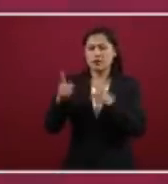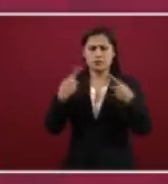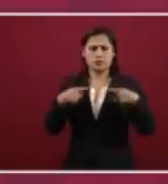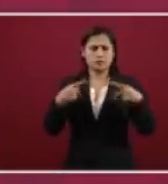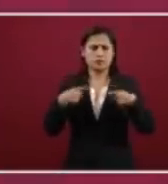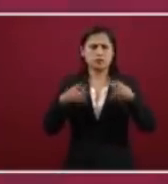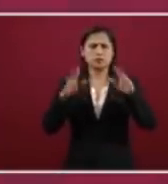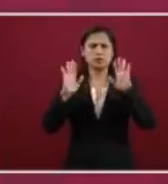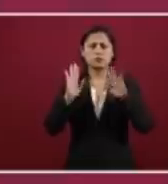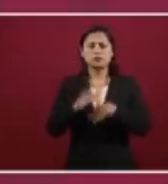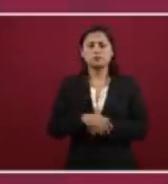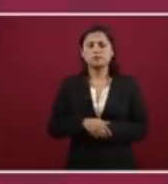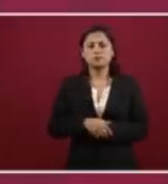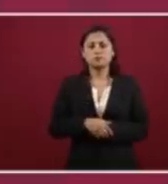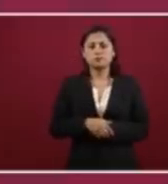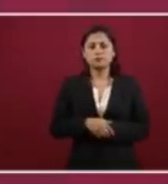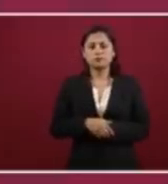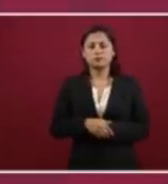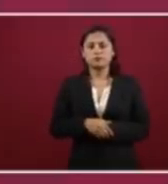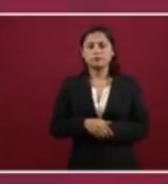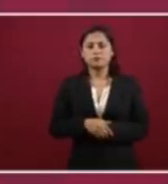La recomendación